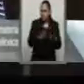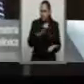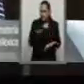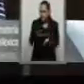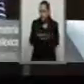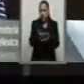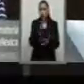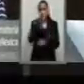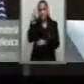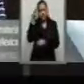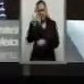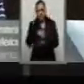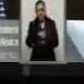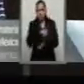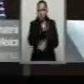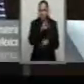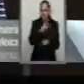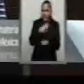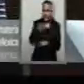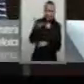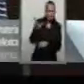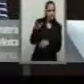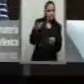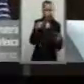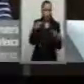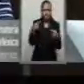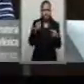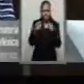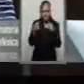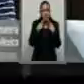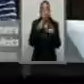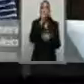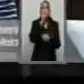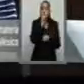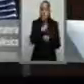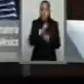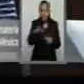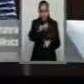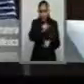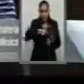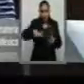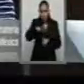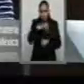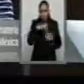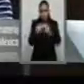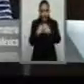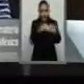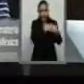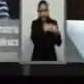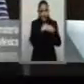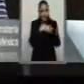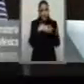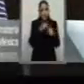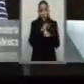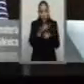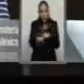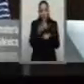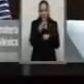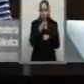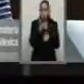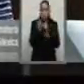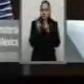de mandato. Podrá decidir cuántas serán las demarcaciones y qué criterios se seguirán para decidir el rediseño de